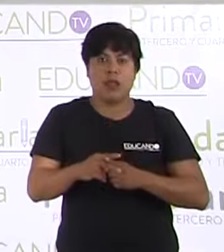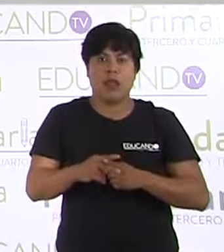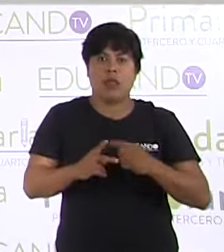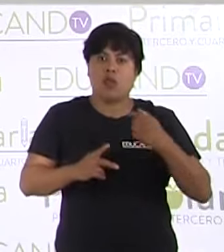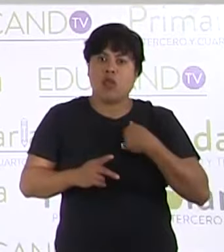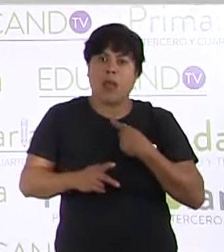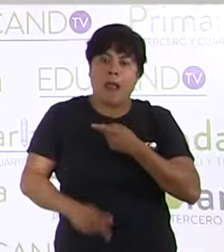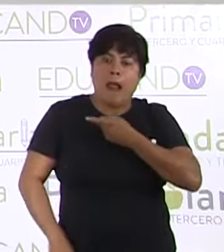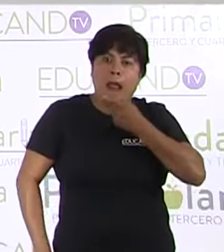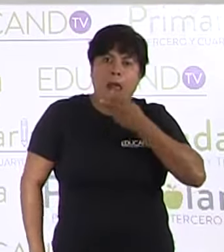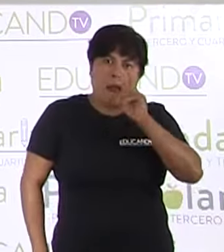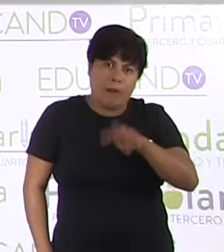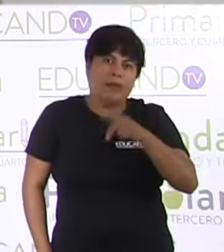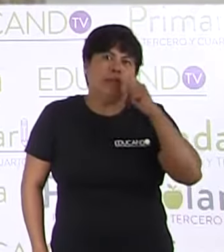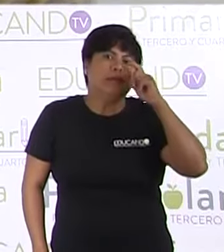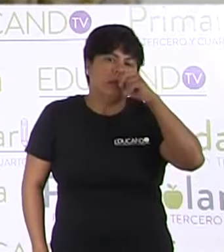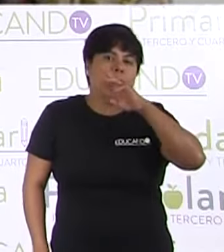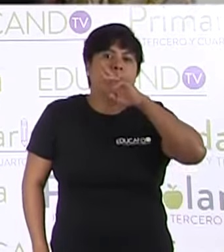es difícil